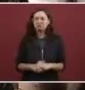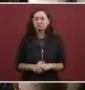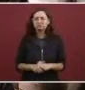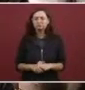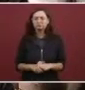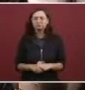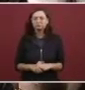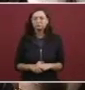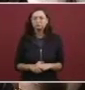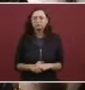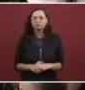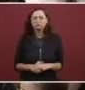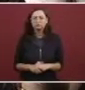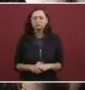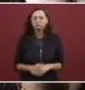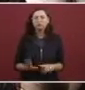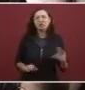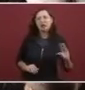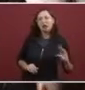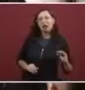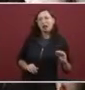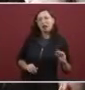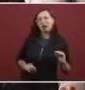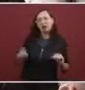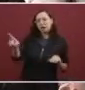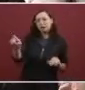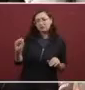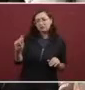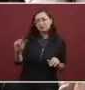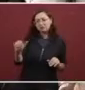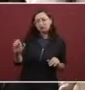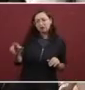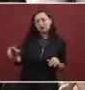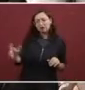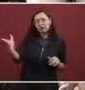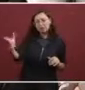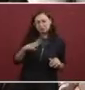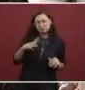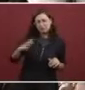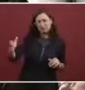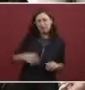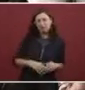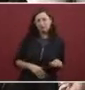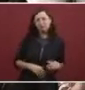no. Hasta Esteban también. Sí. No. El café cuando